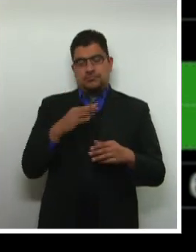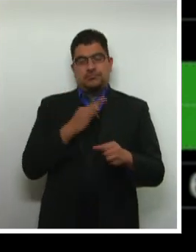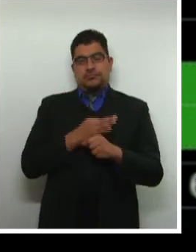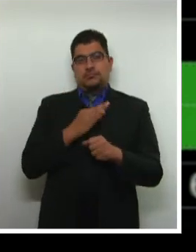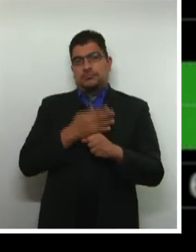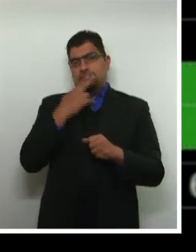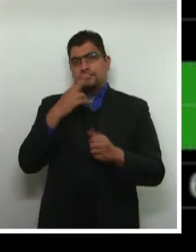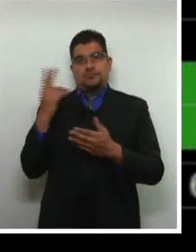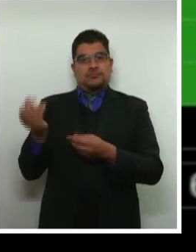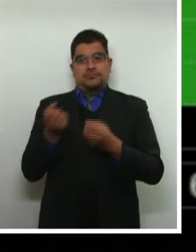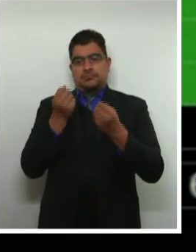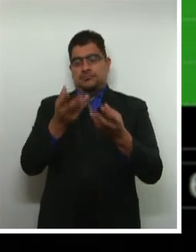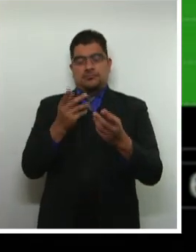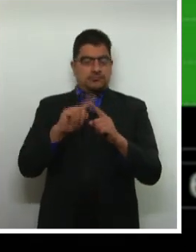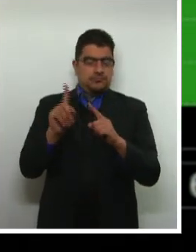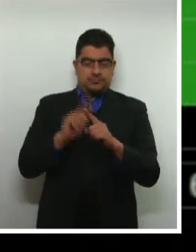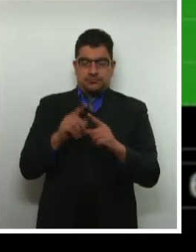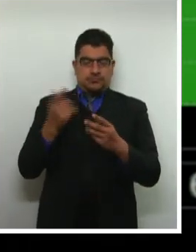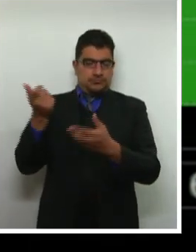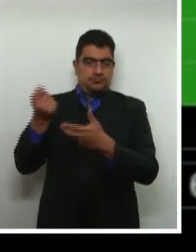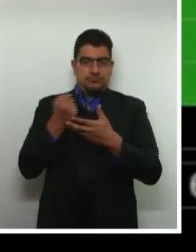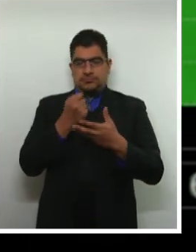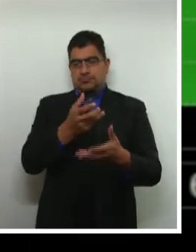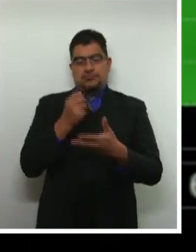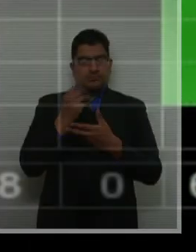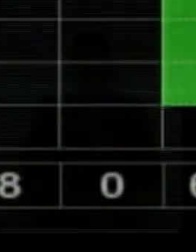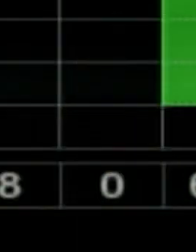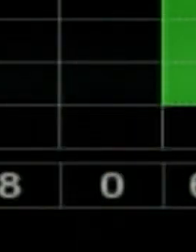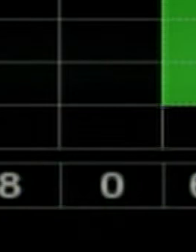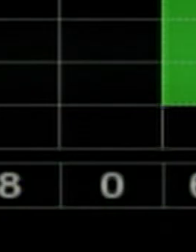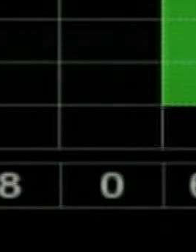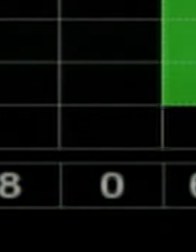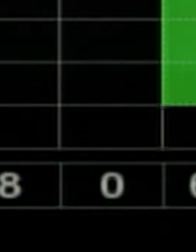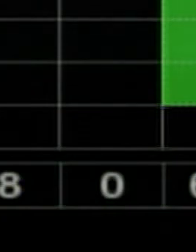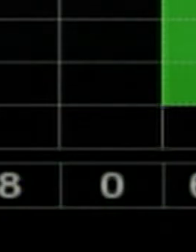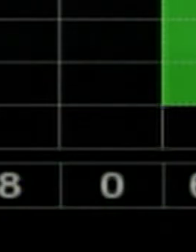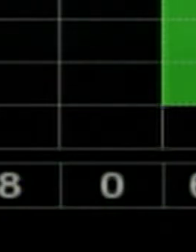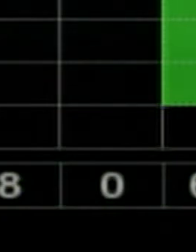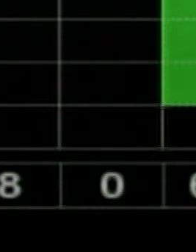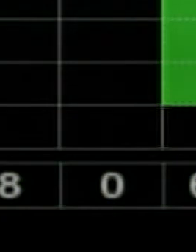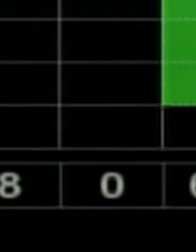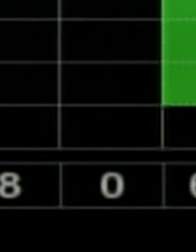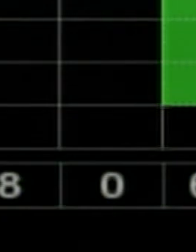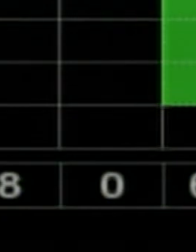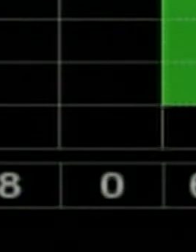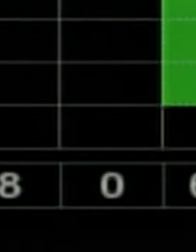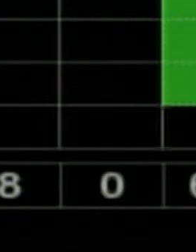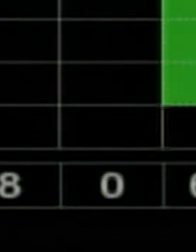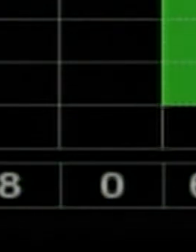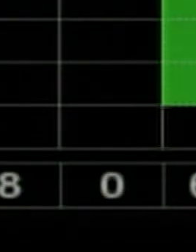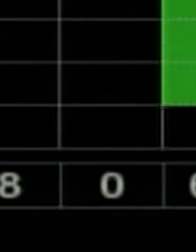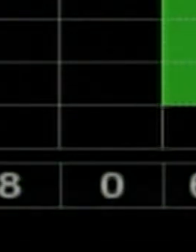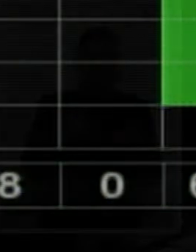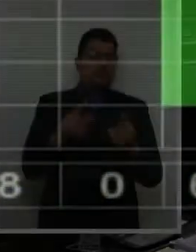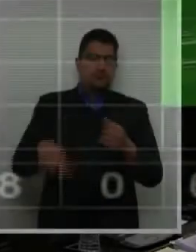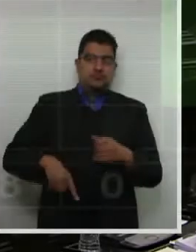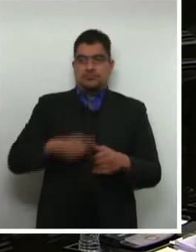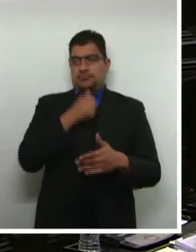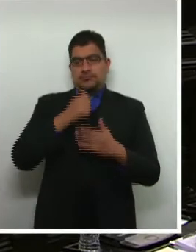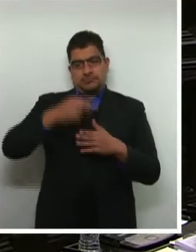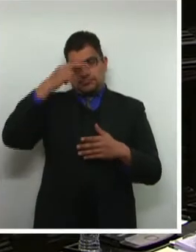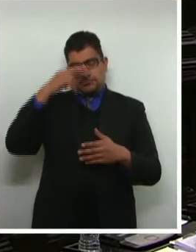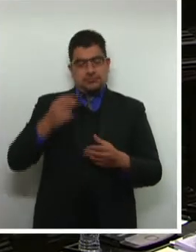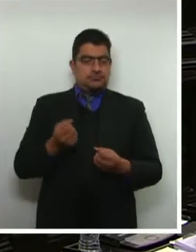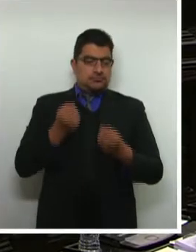y destinarán, entre otras fuentes de financiamiento, recursos del Fondo de Capitalidad. El Gobierno de la ciudad